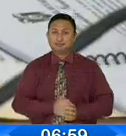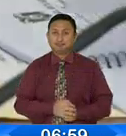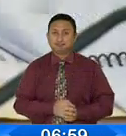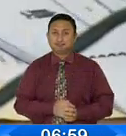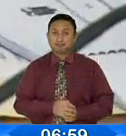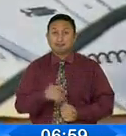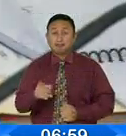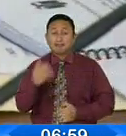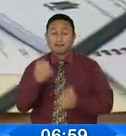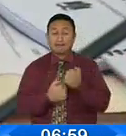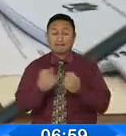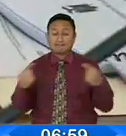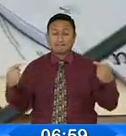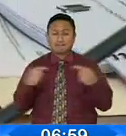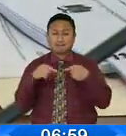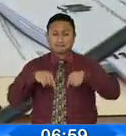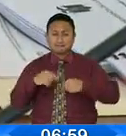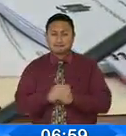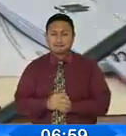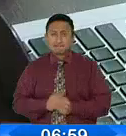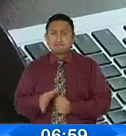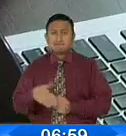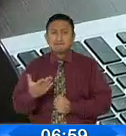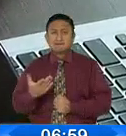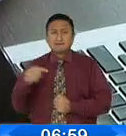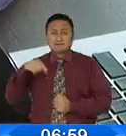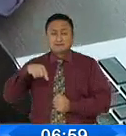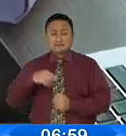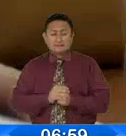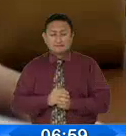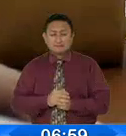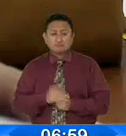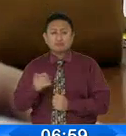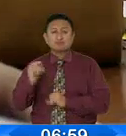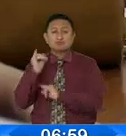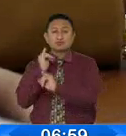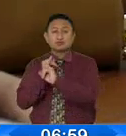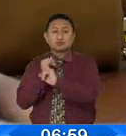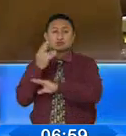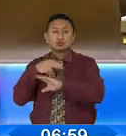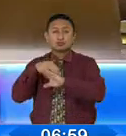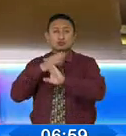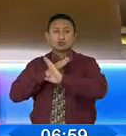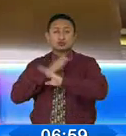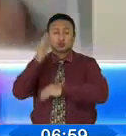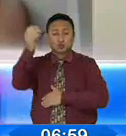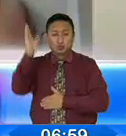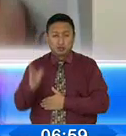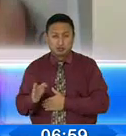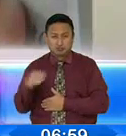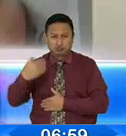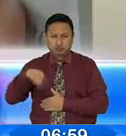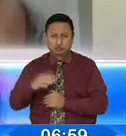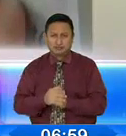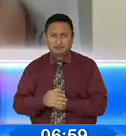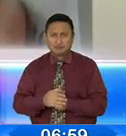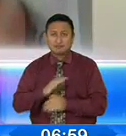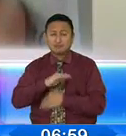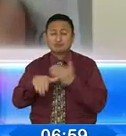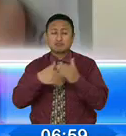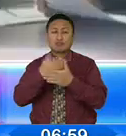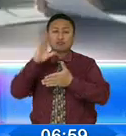que ha traspasado fronteras, especialmente a la red de instituciones nacionales de derechos humanos del continente